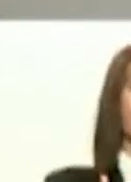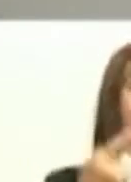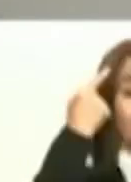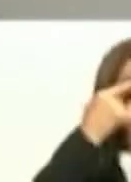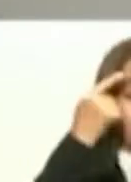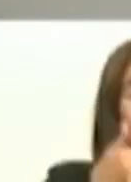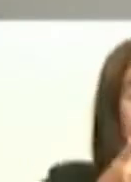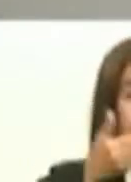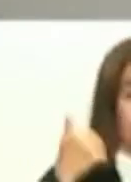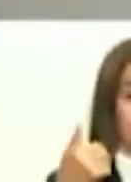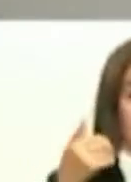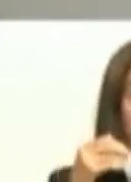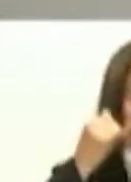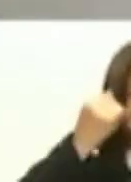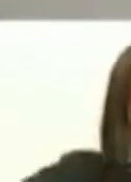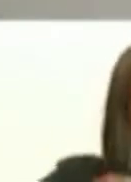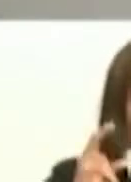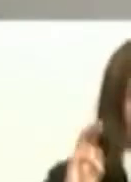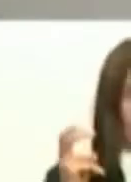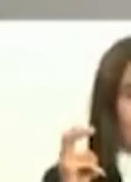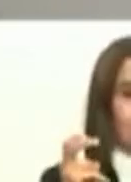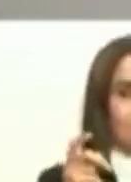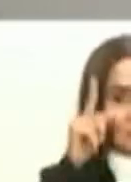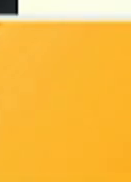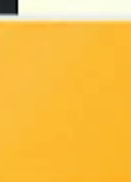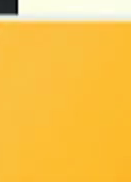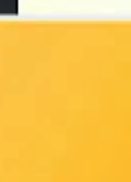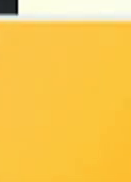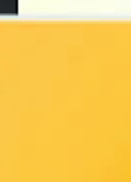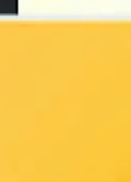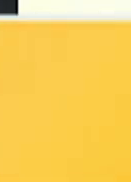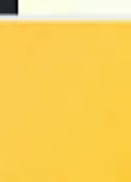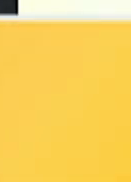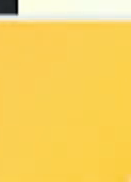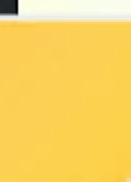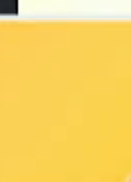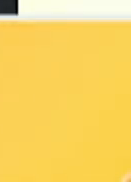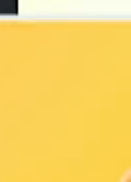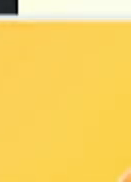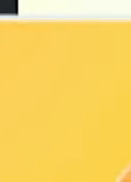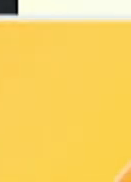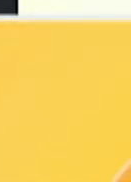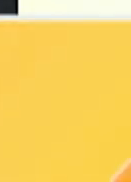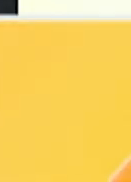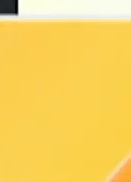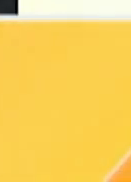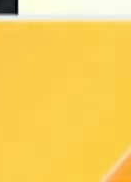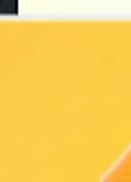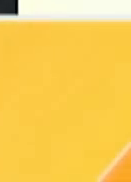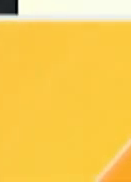yo no sé mentira como digo como Roberto juzgar Yo supongo Buscar contento